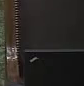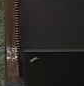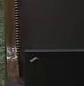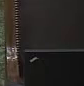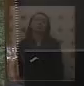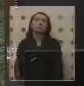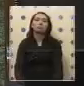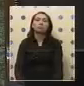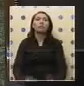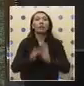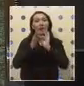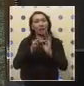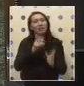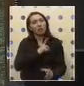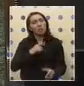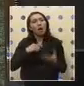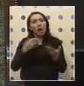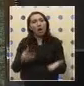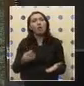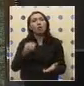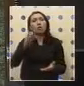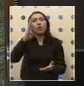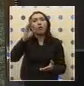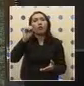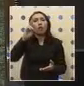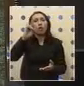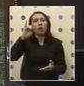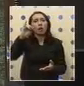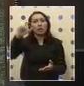Gracias, diputados. Tiene la palabra el diputado Gabriel Boric.